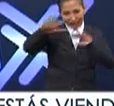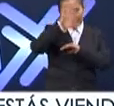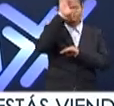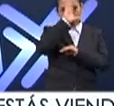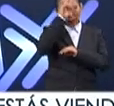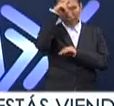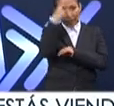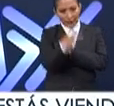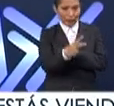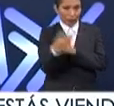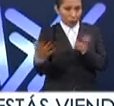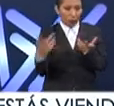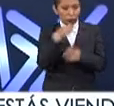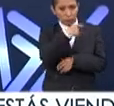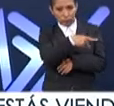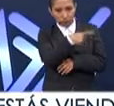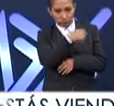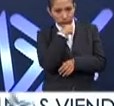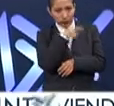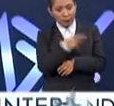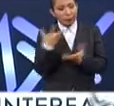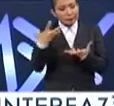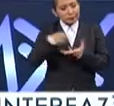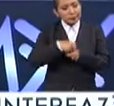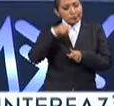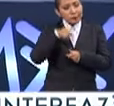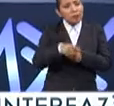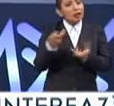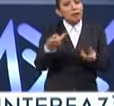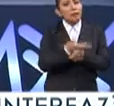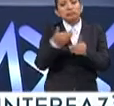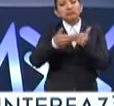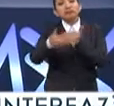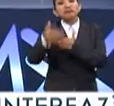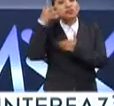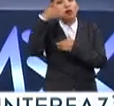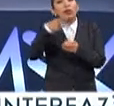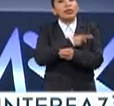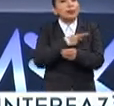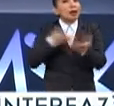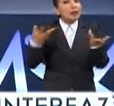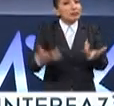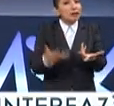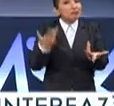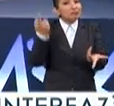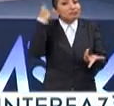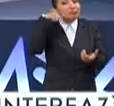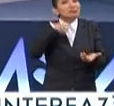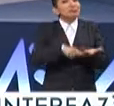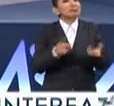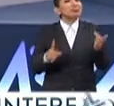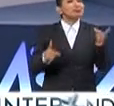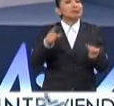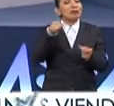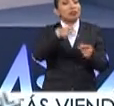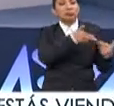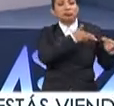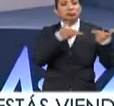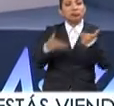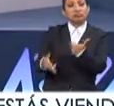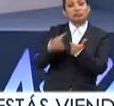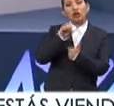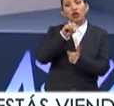cultura mexicana por supuesto la tuya también forma parte de esto que va a pasar o que debe de pasar esa es la pregunta javier con el legado